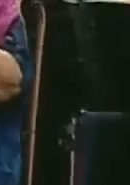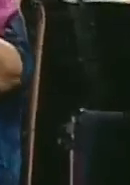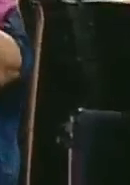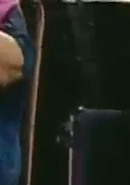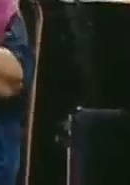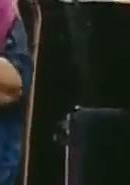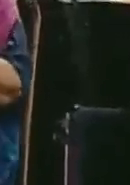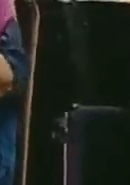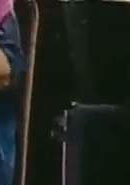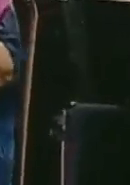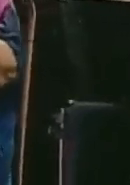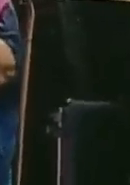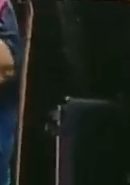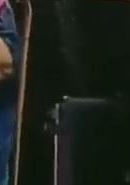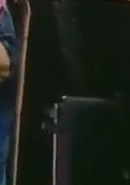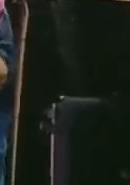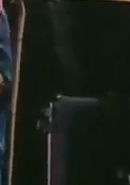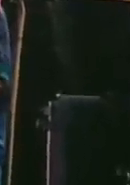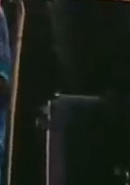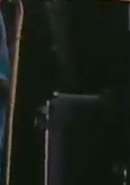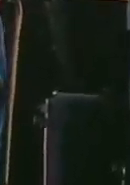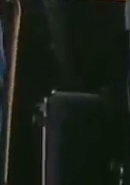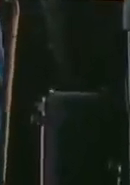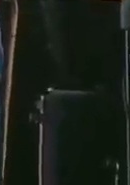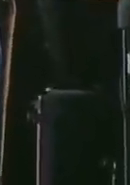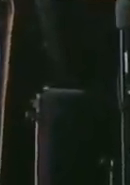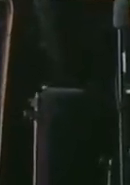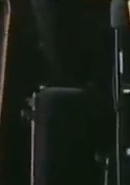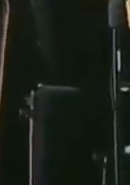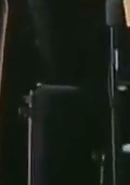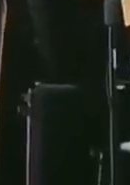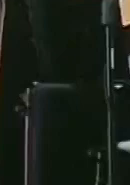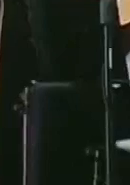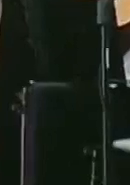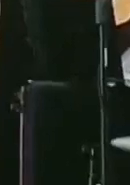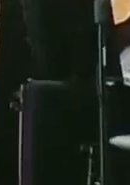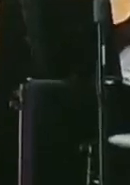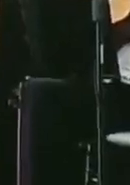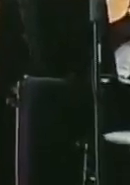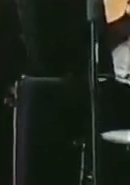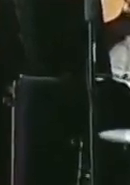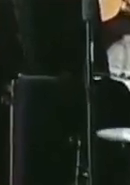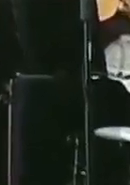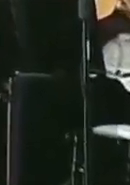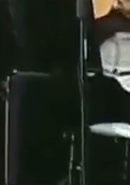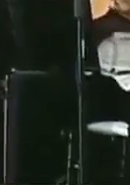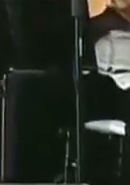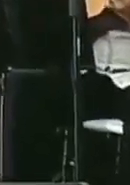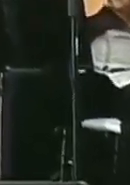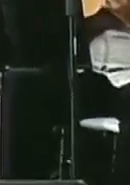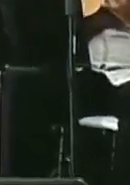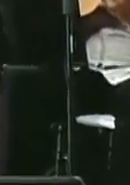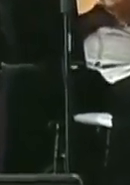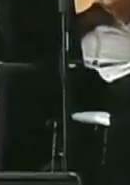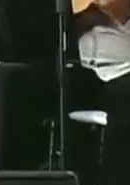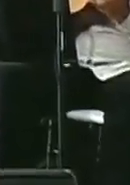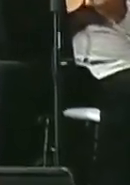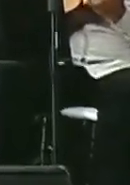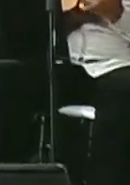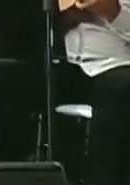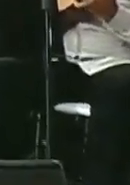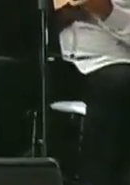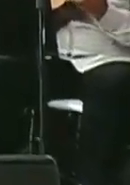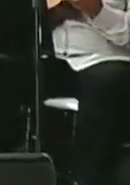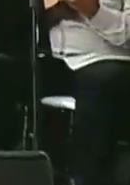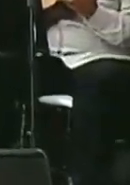su hermano el obrero venezolano. América Latina obrera, América Latina obrera,